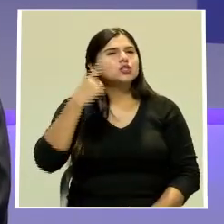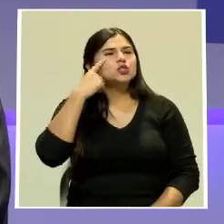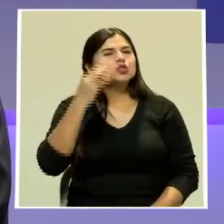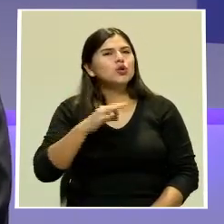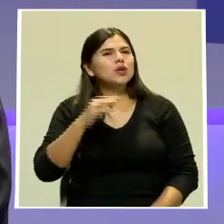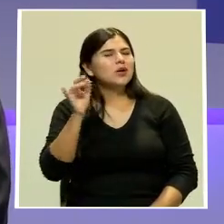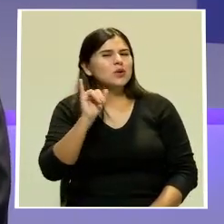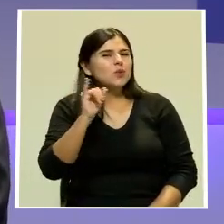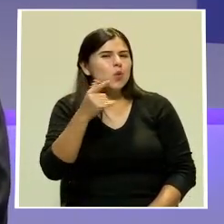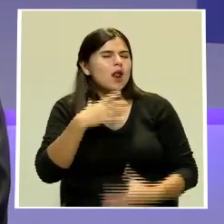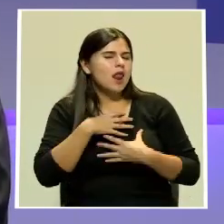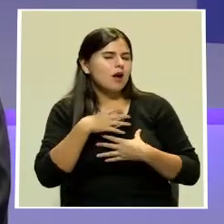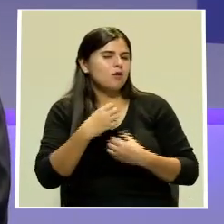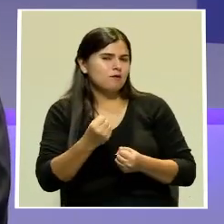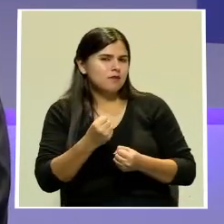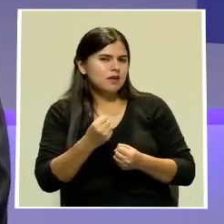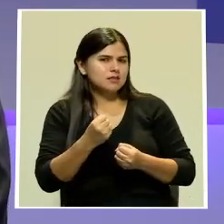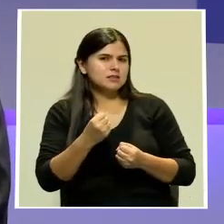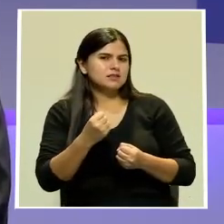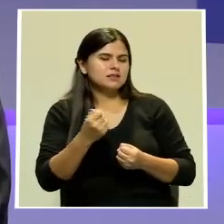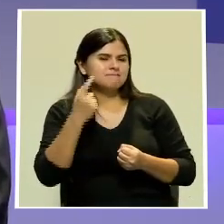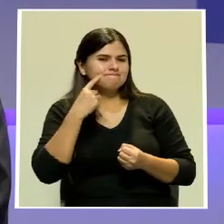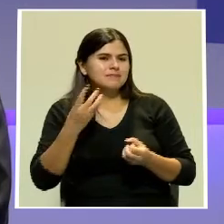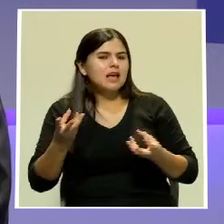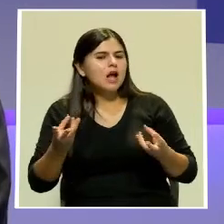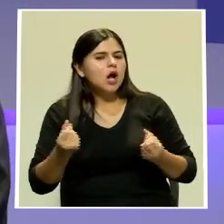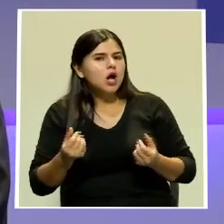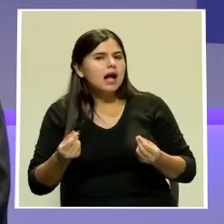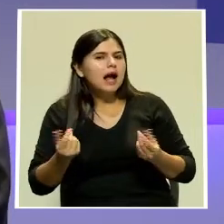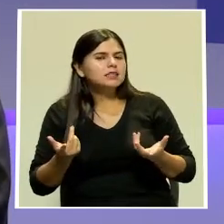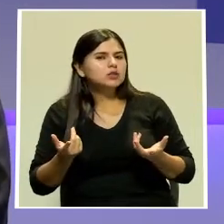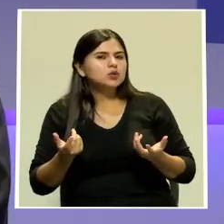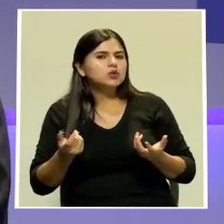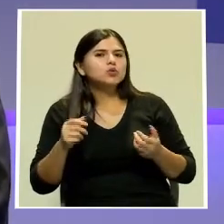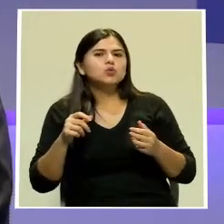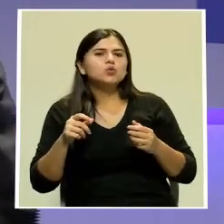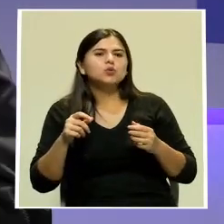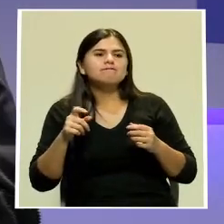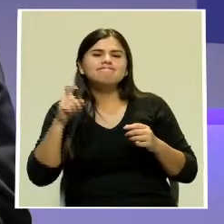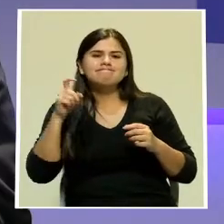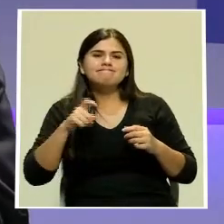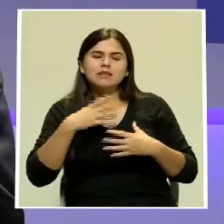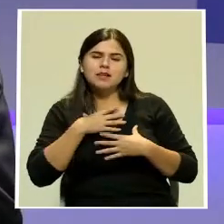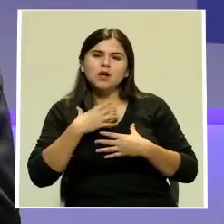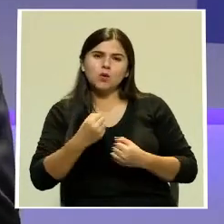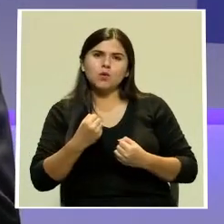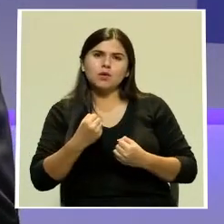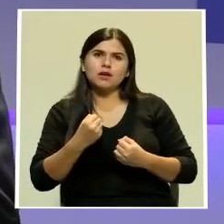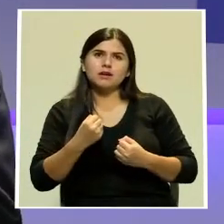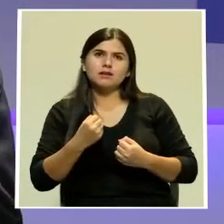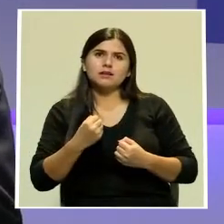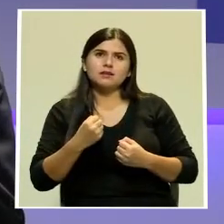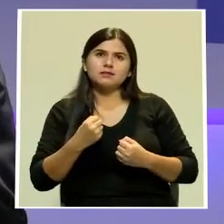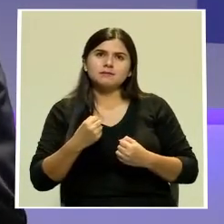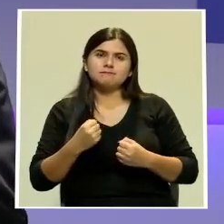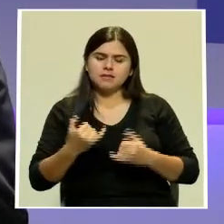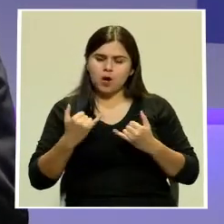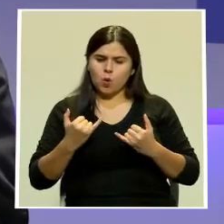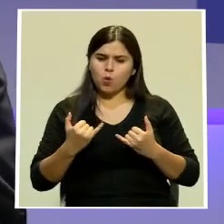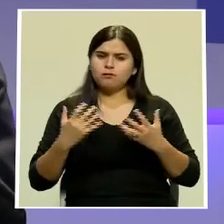una contención clara del gasto del Poder Ejecutivo, del Gobierno de la República, para decir vamos a socarnos la faja de